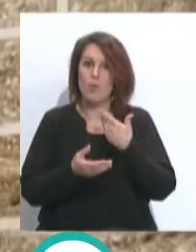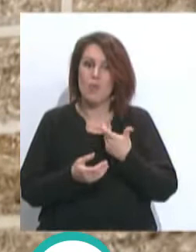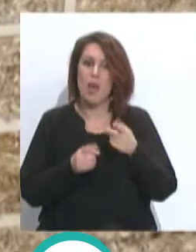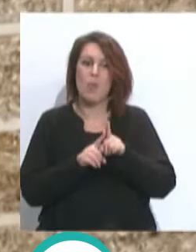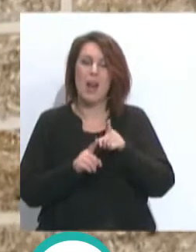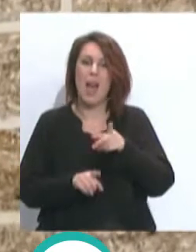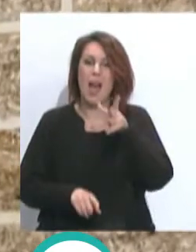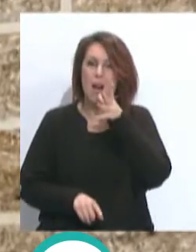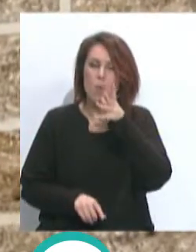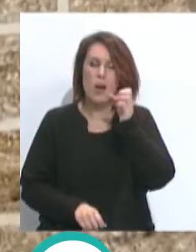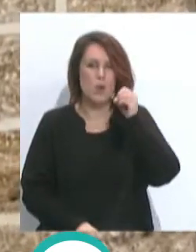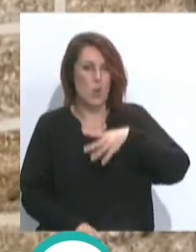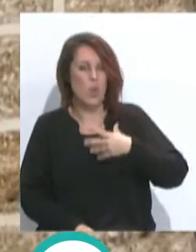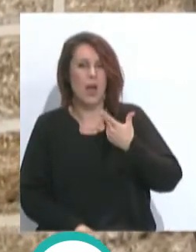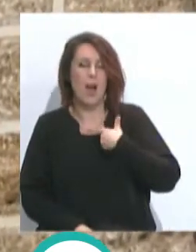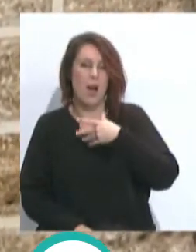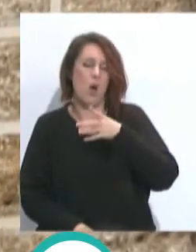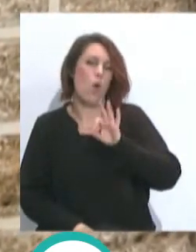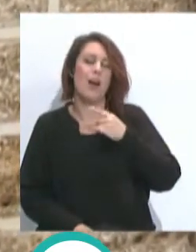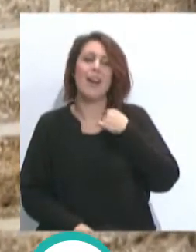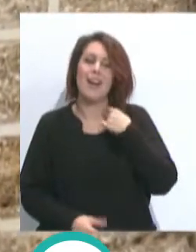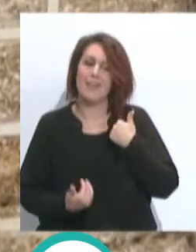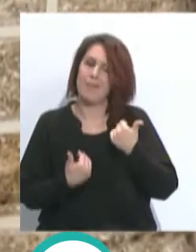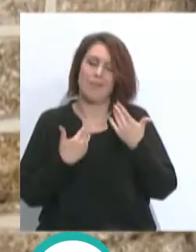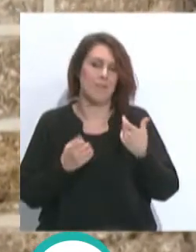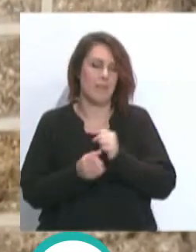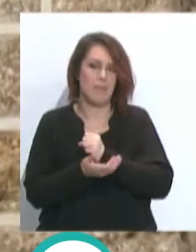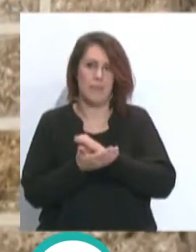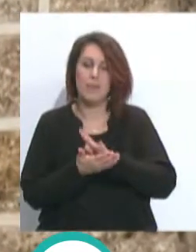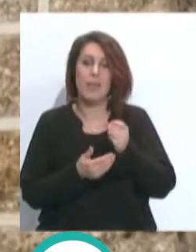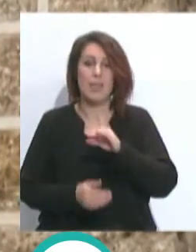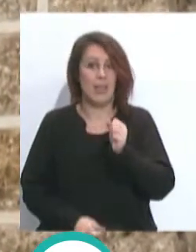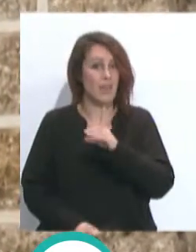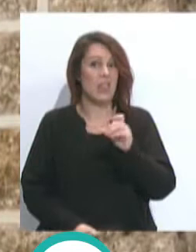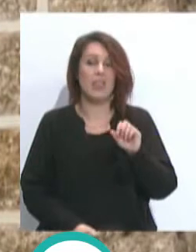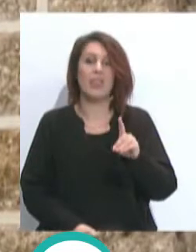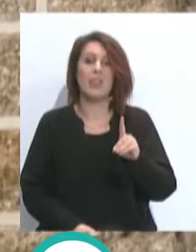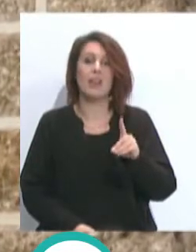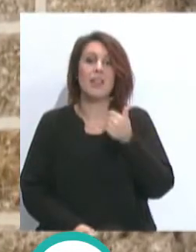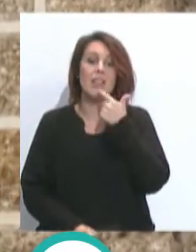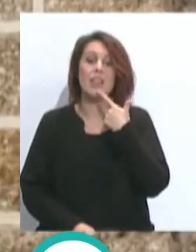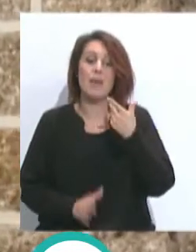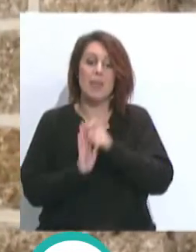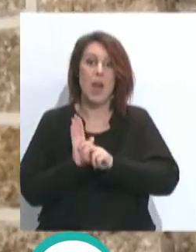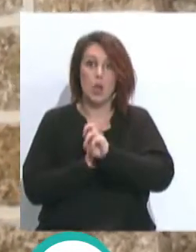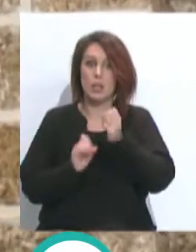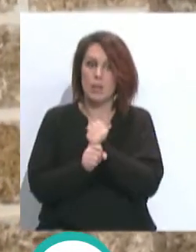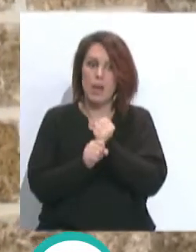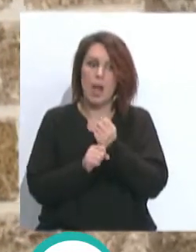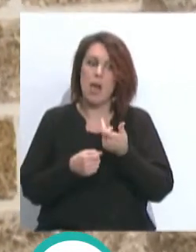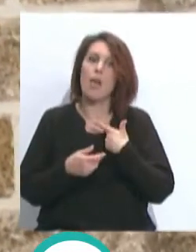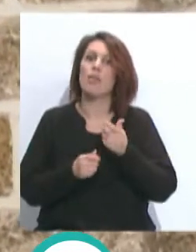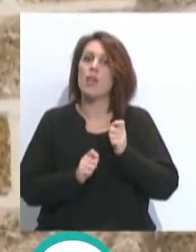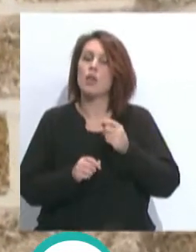de luz, agua o gas. Además de esta asistencia, de la Encina ha manifestado que se trabaja en otras medidas que permitan lograr